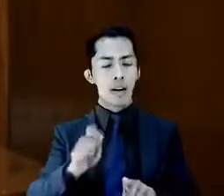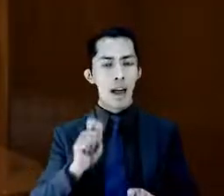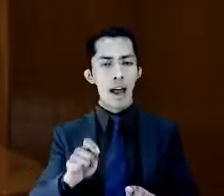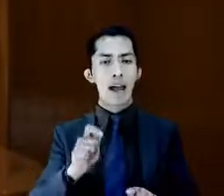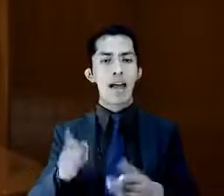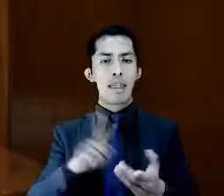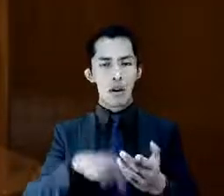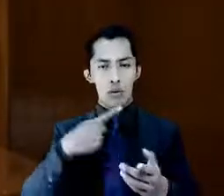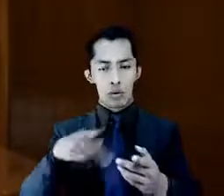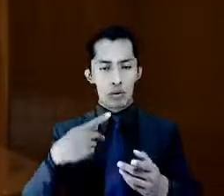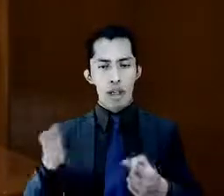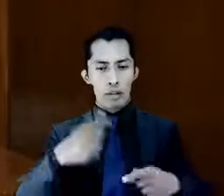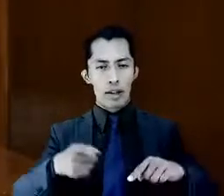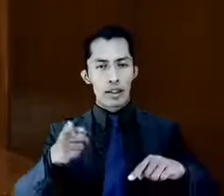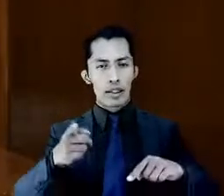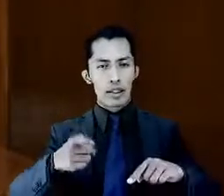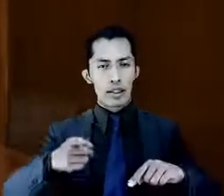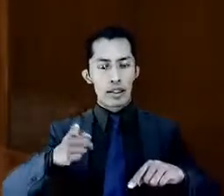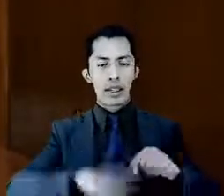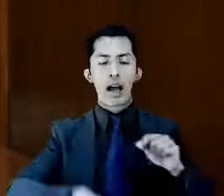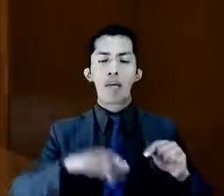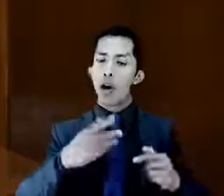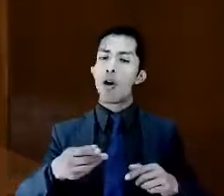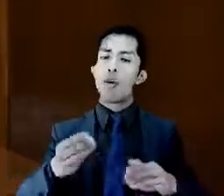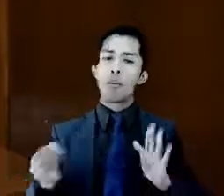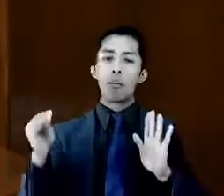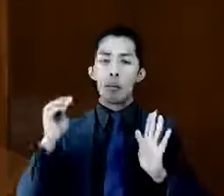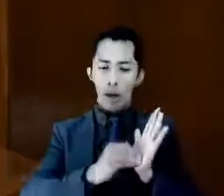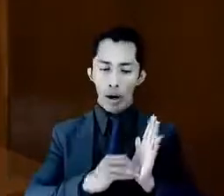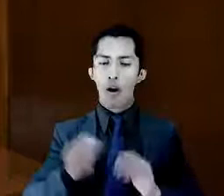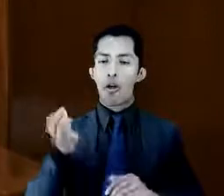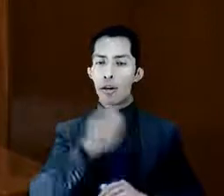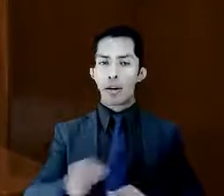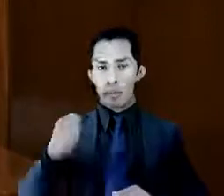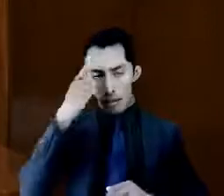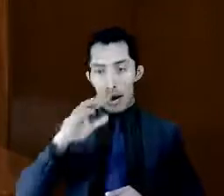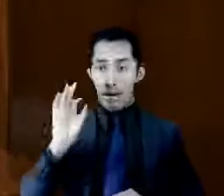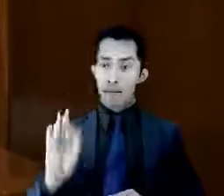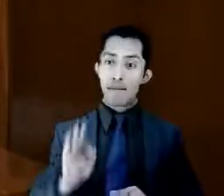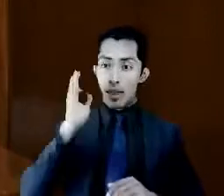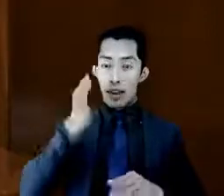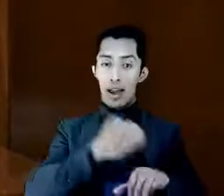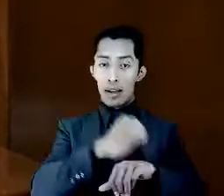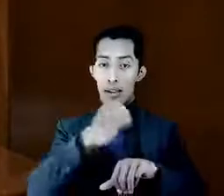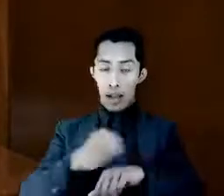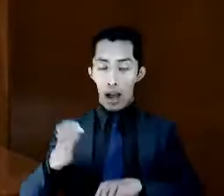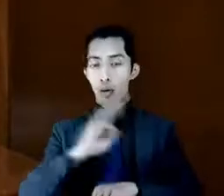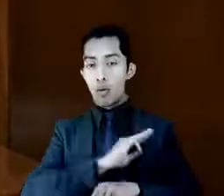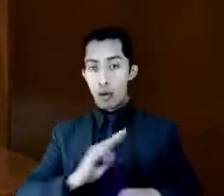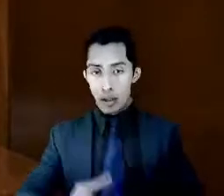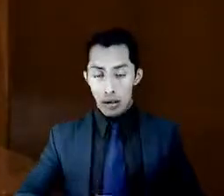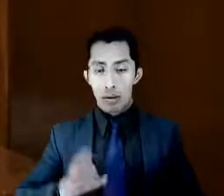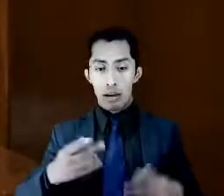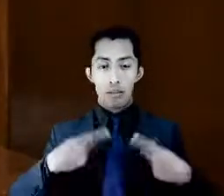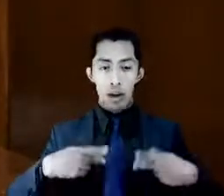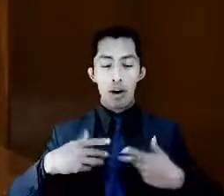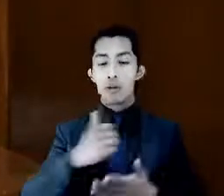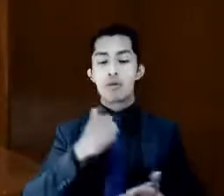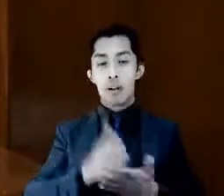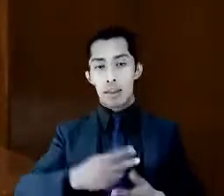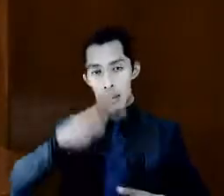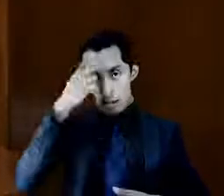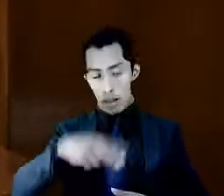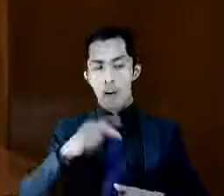sus textos establecer la obligación para la Federación de los Estados, Municipios y de la Ciudad de México,